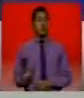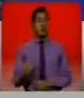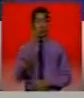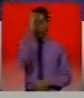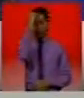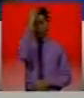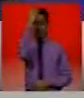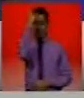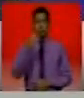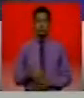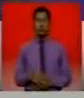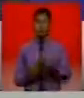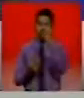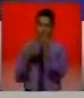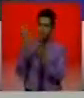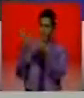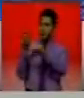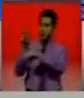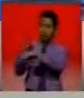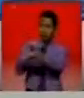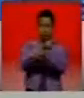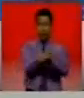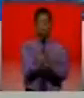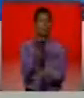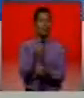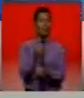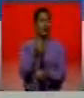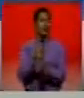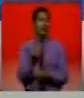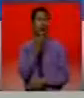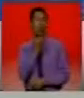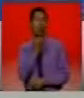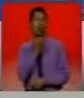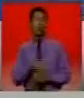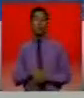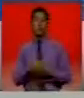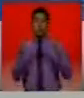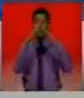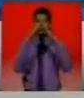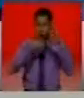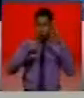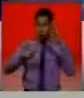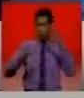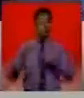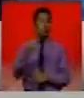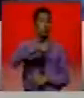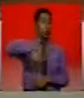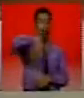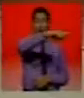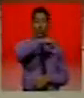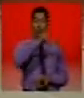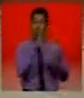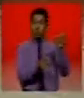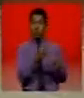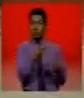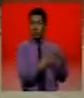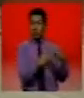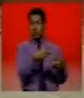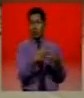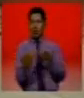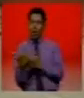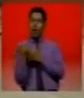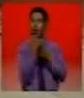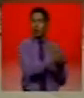Glass, inspeccionó cómo avanzan los trabajos y aseguró que todos los afectados recibirán ayuda. Hasta